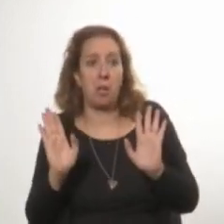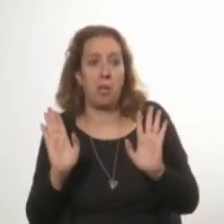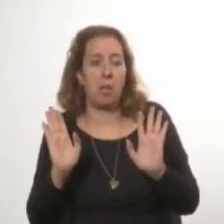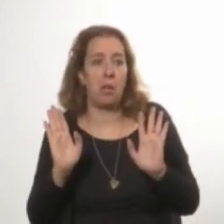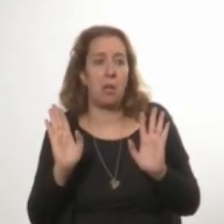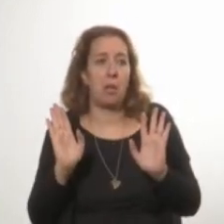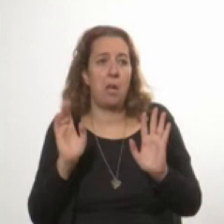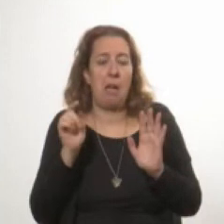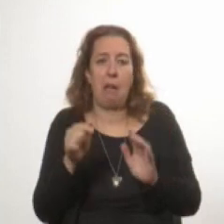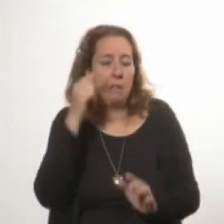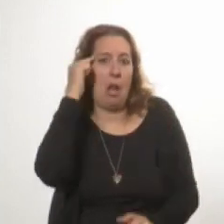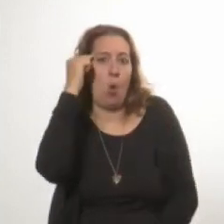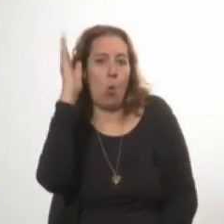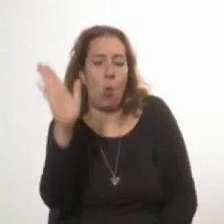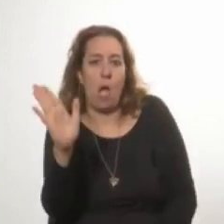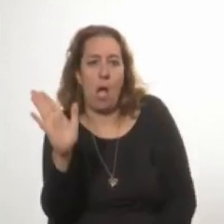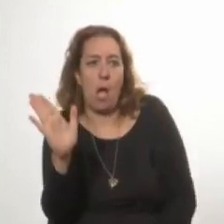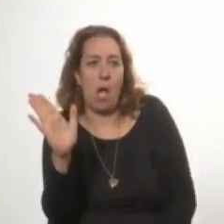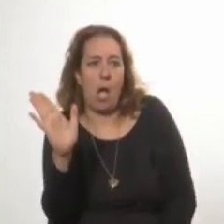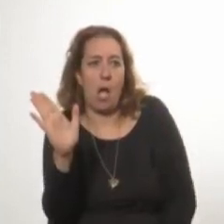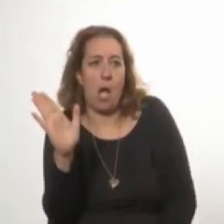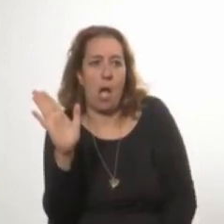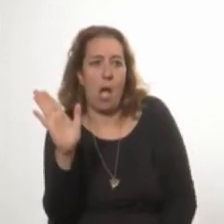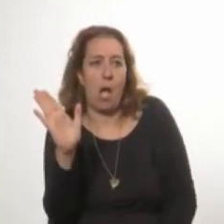esa locura de